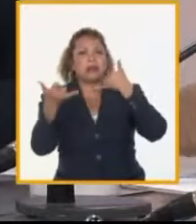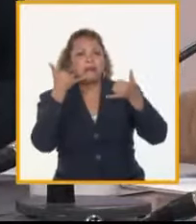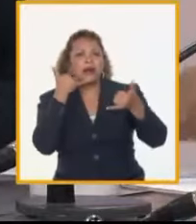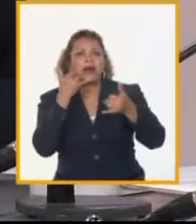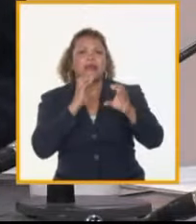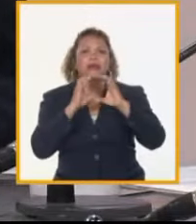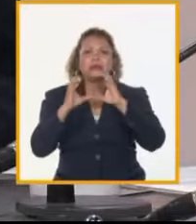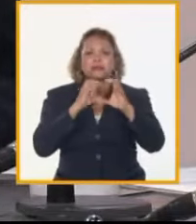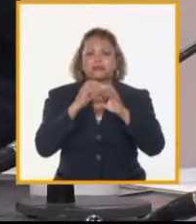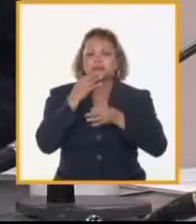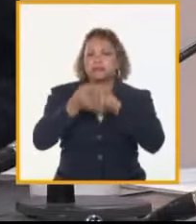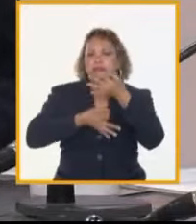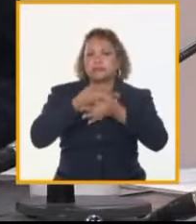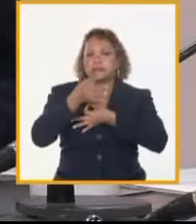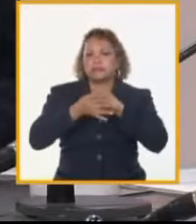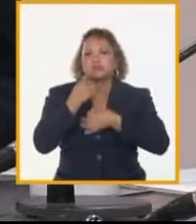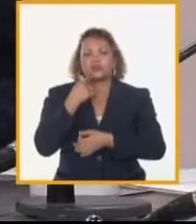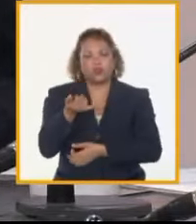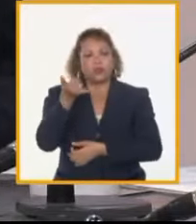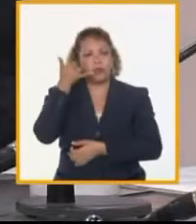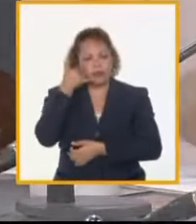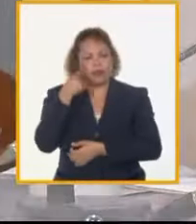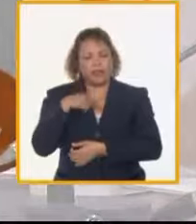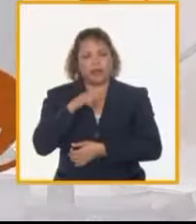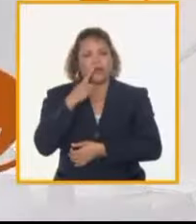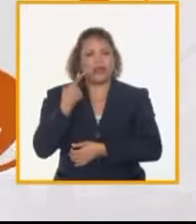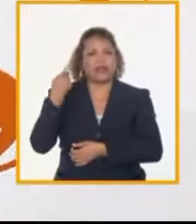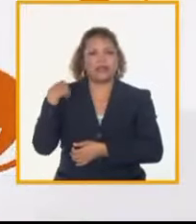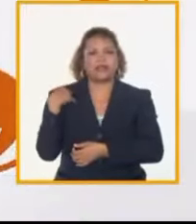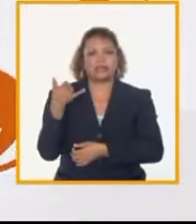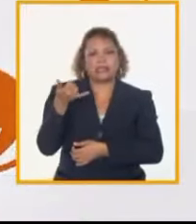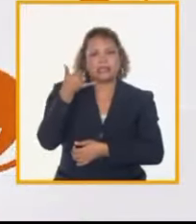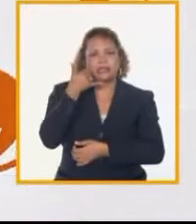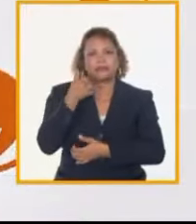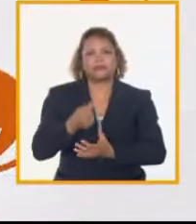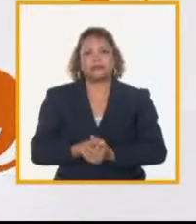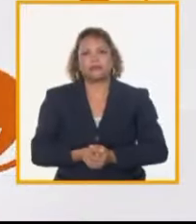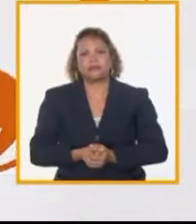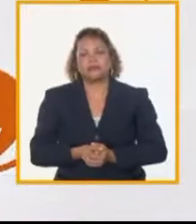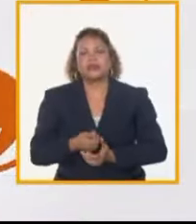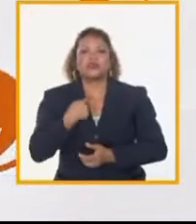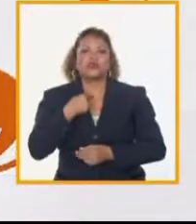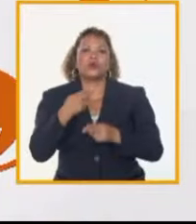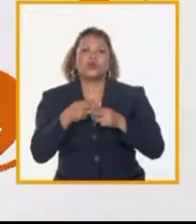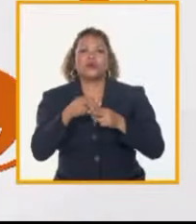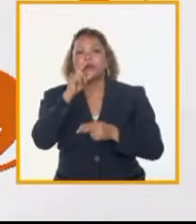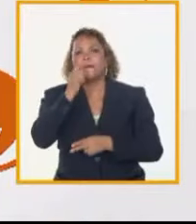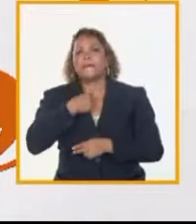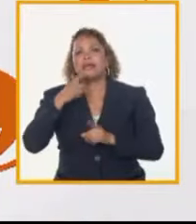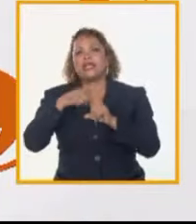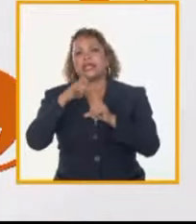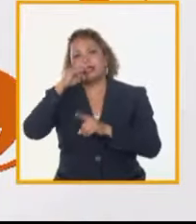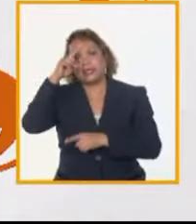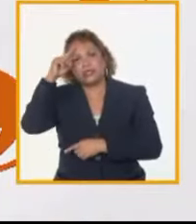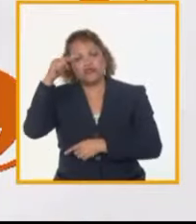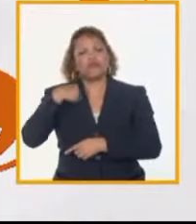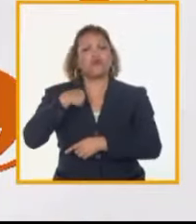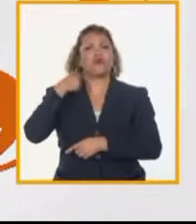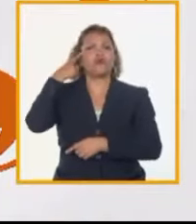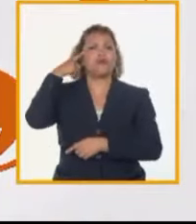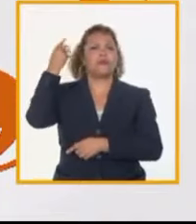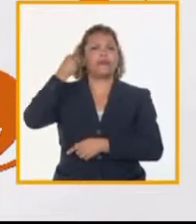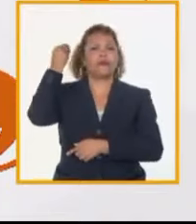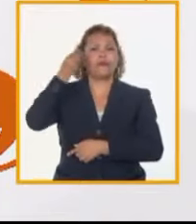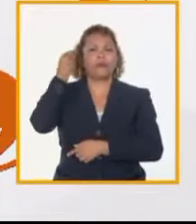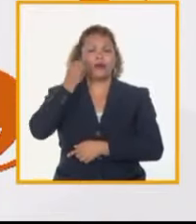una de las llamadas que recibimos en la jornada de ayer. Soy Becky Farmaceda y tengo una preocupación